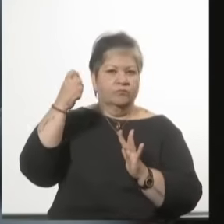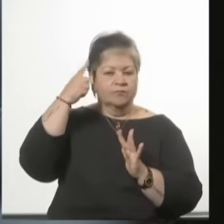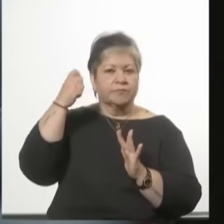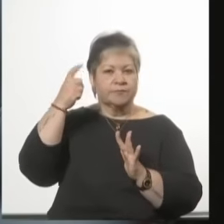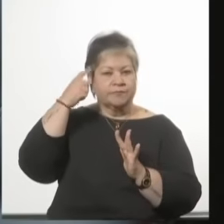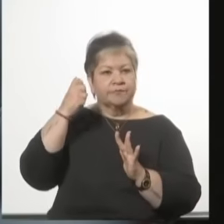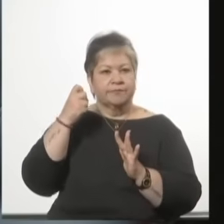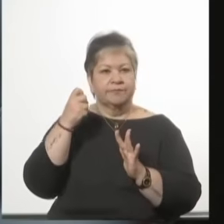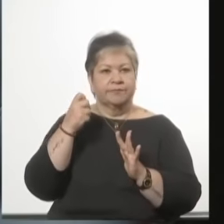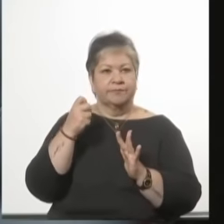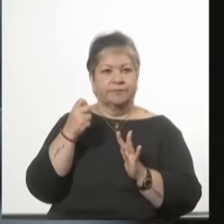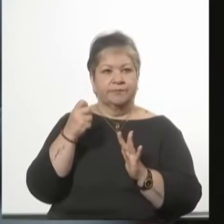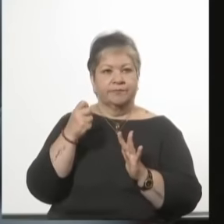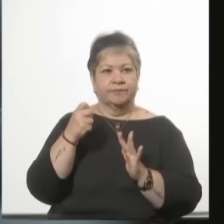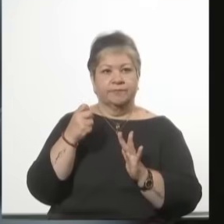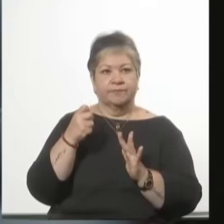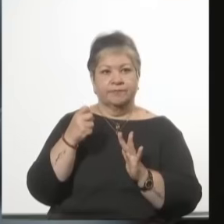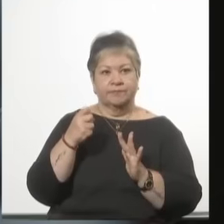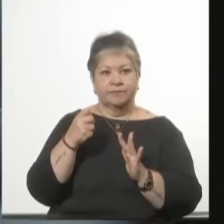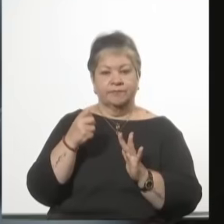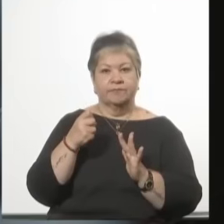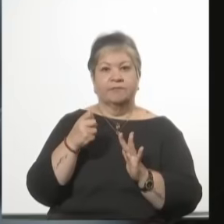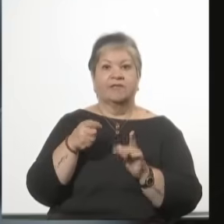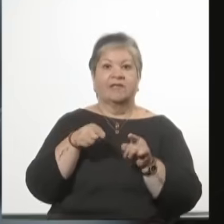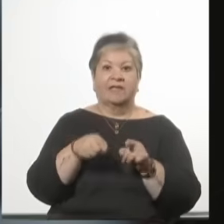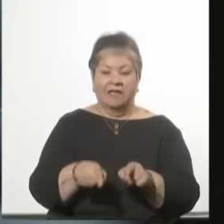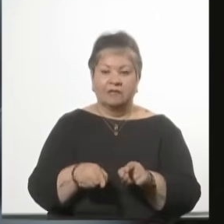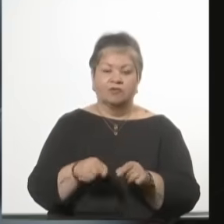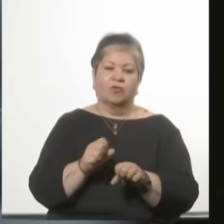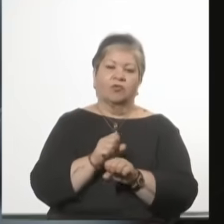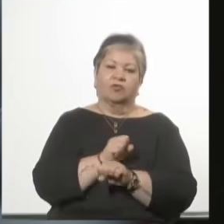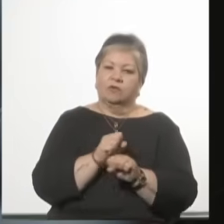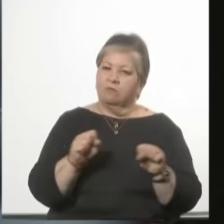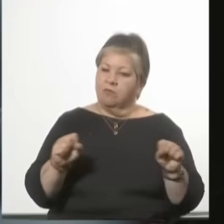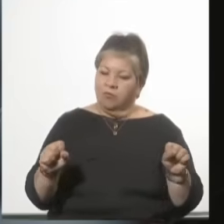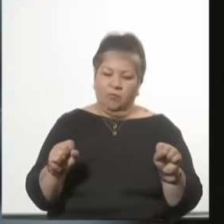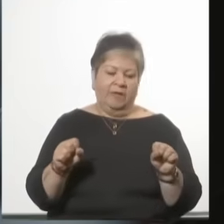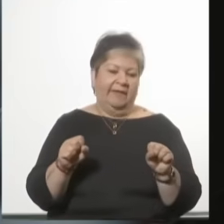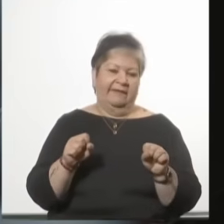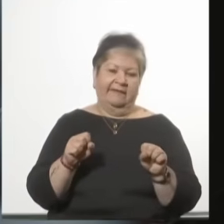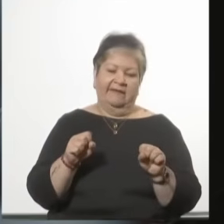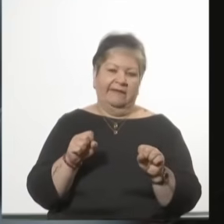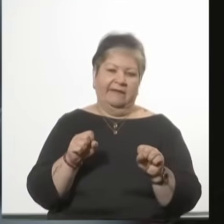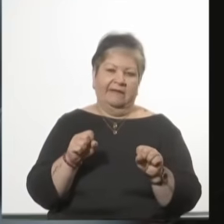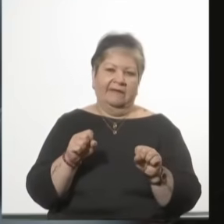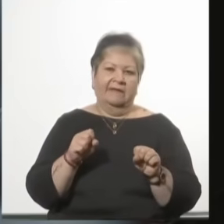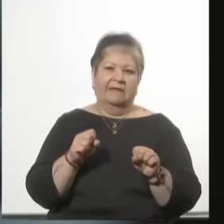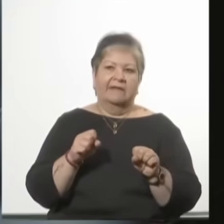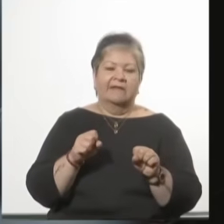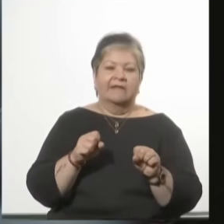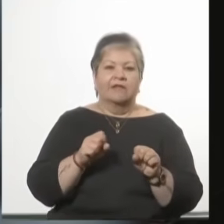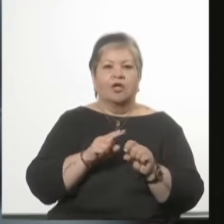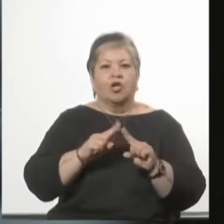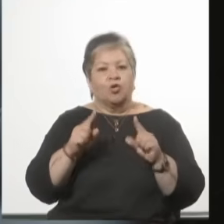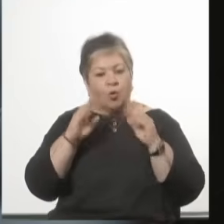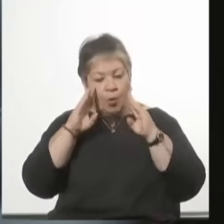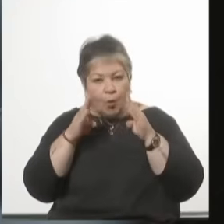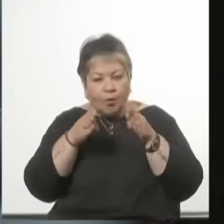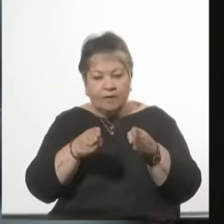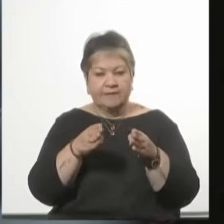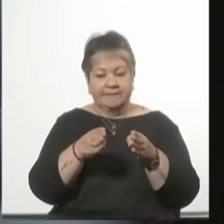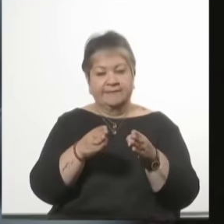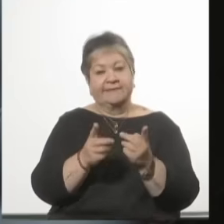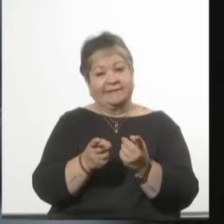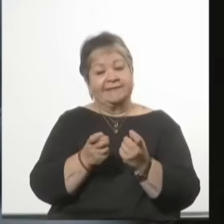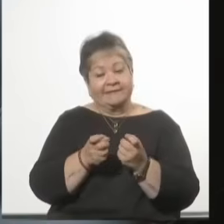es francamente una omisión criticable que desprotegió al Estado. Contrasta fuertemente